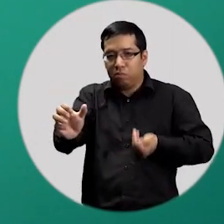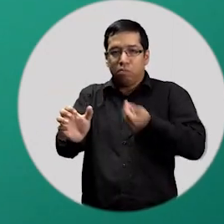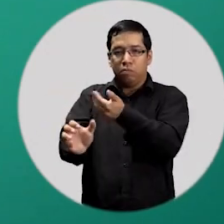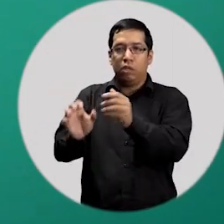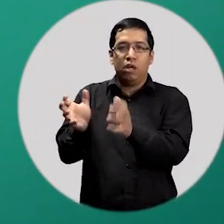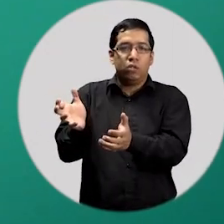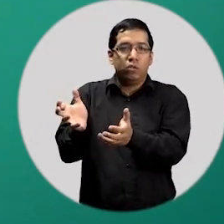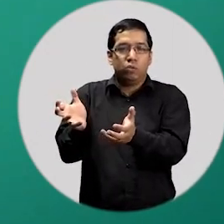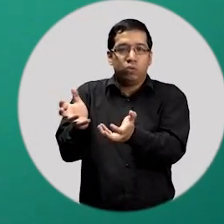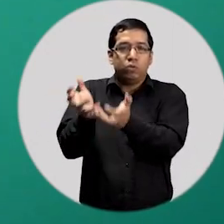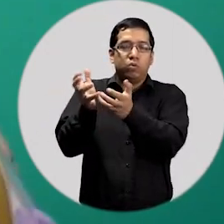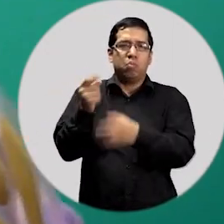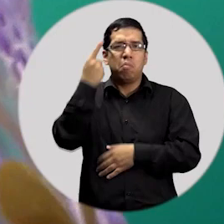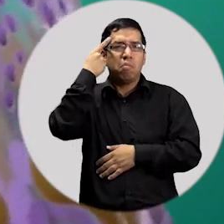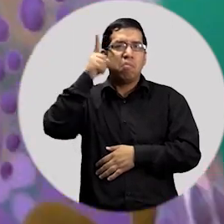arrastrando